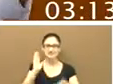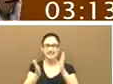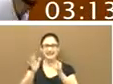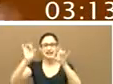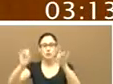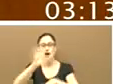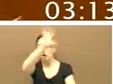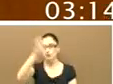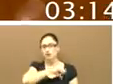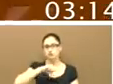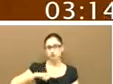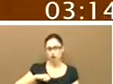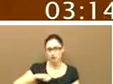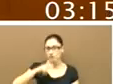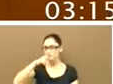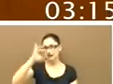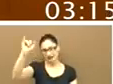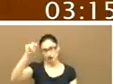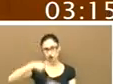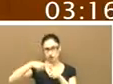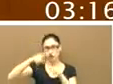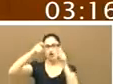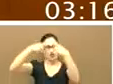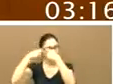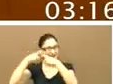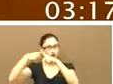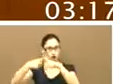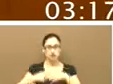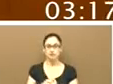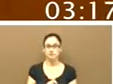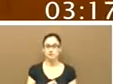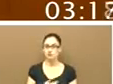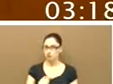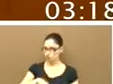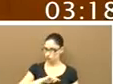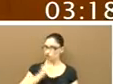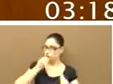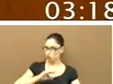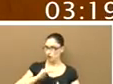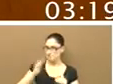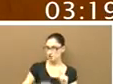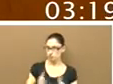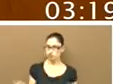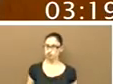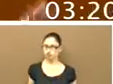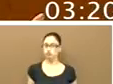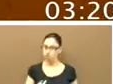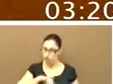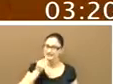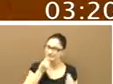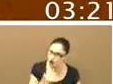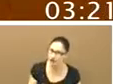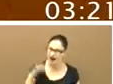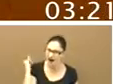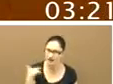que tienen foros y que tienen sus conciertos. Y, hombre, nosotros no somos menos históricos, nuestra comunidad no tiene menos raíces históricas que otras.